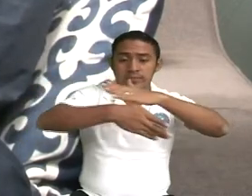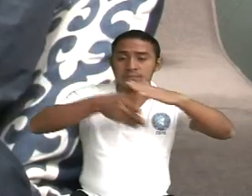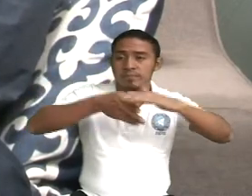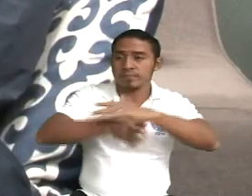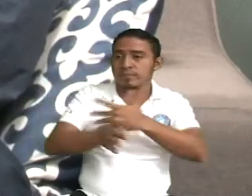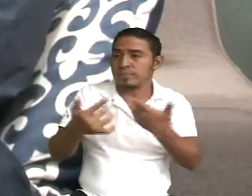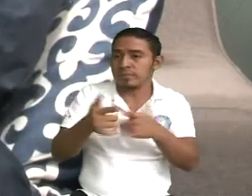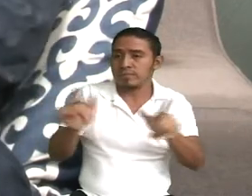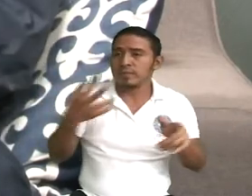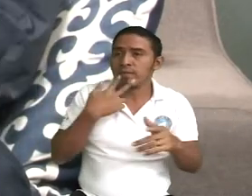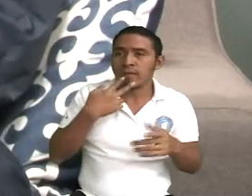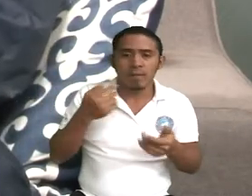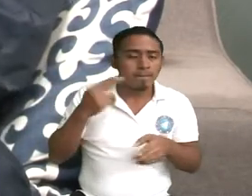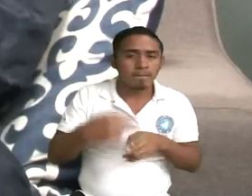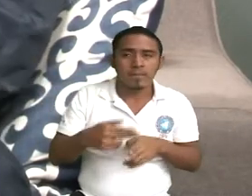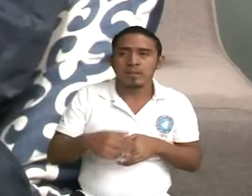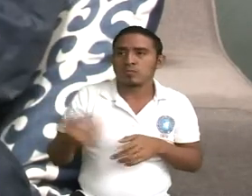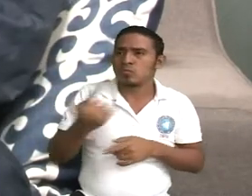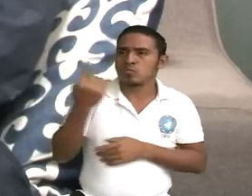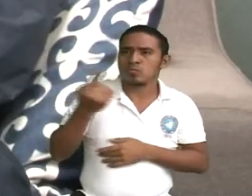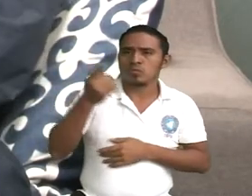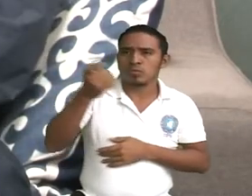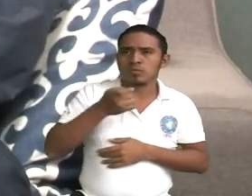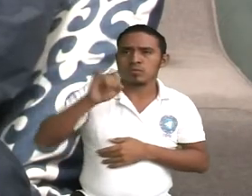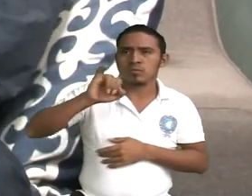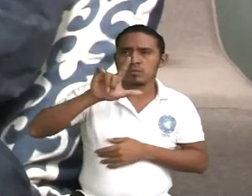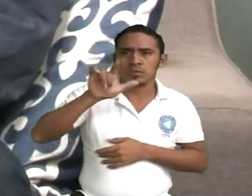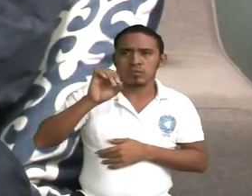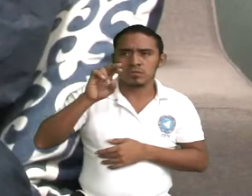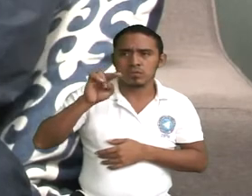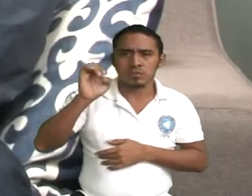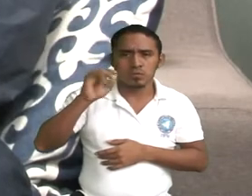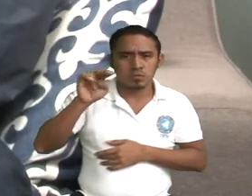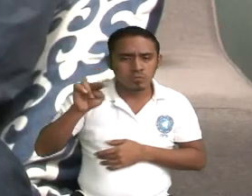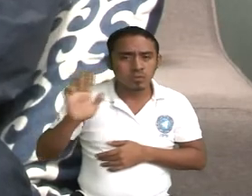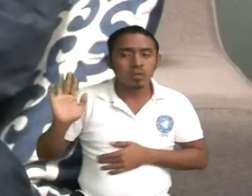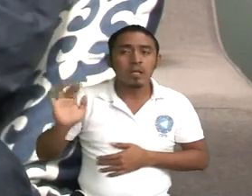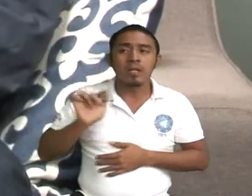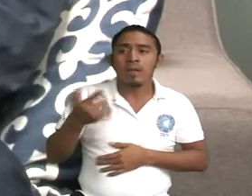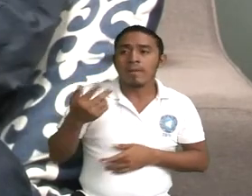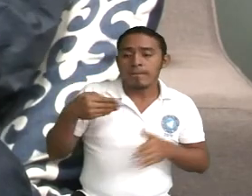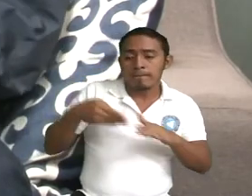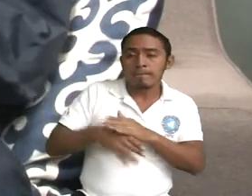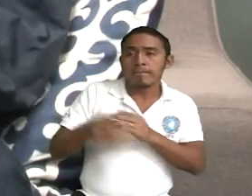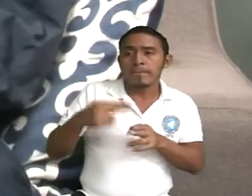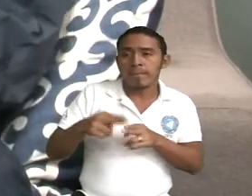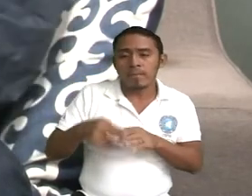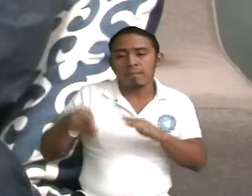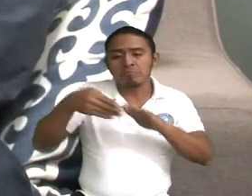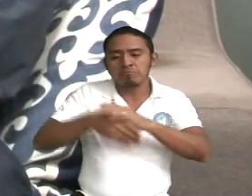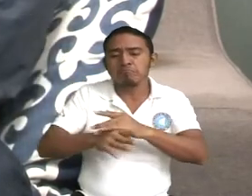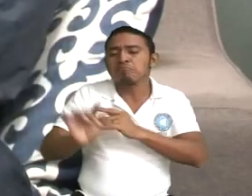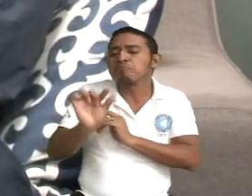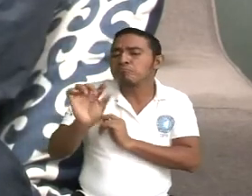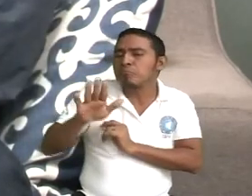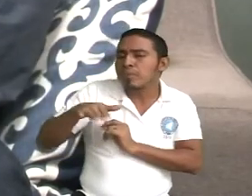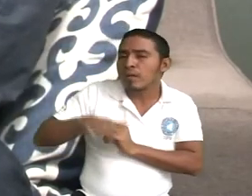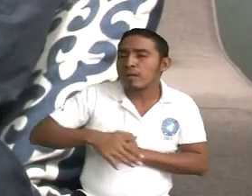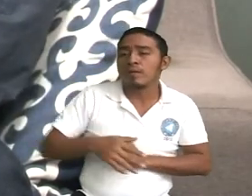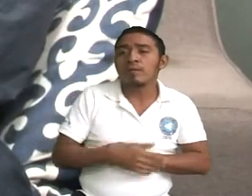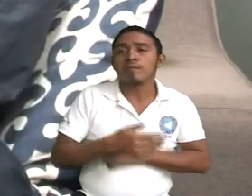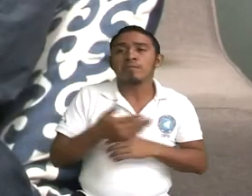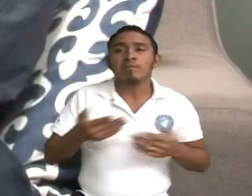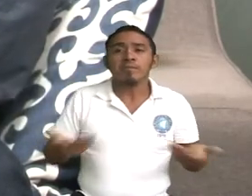buen gobierno, solo en Silón en que se paga una entrada simbólica, pero que están abiertos, ¿verdad? Y que